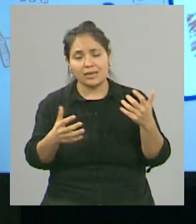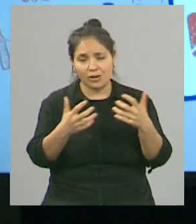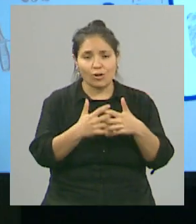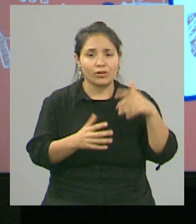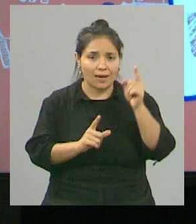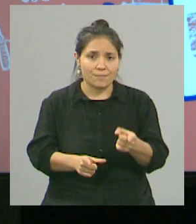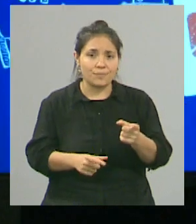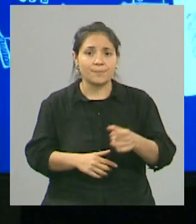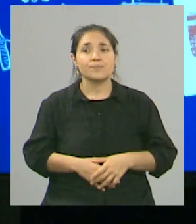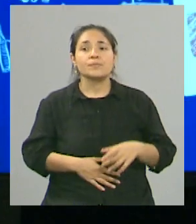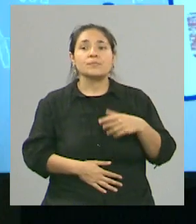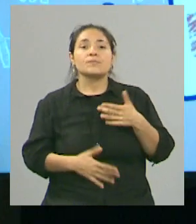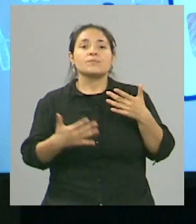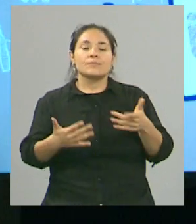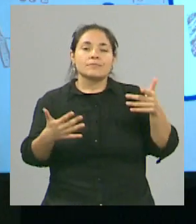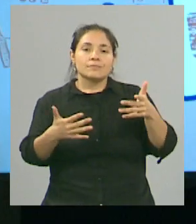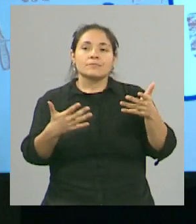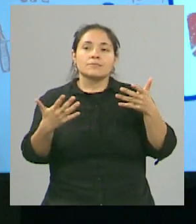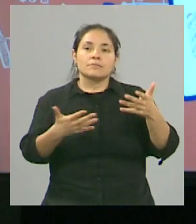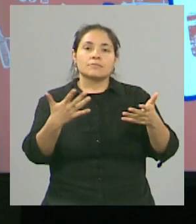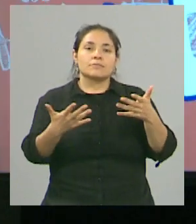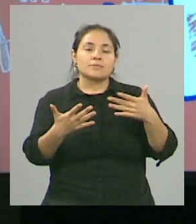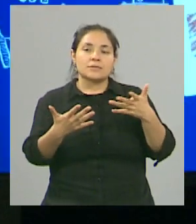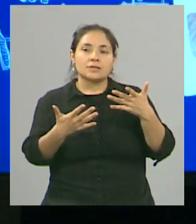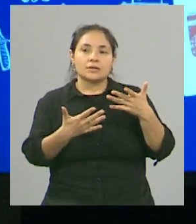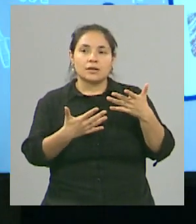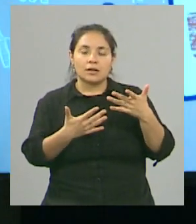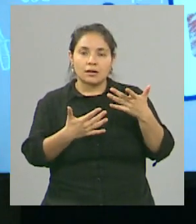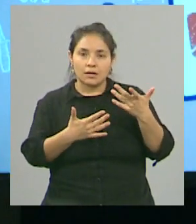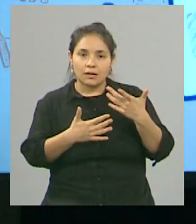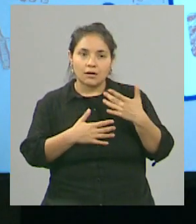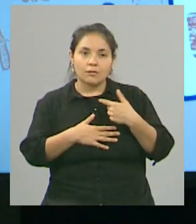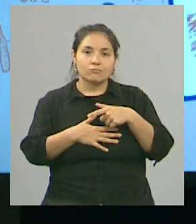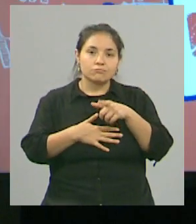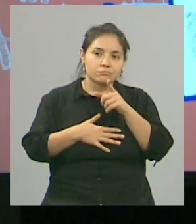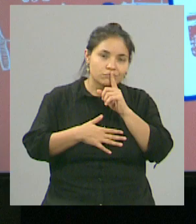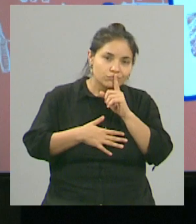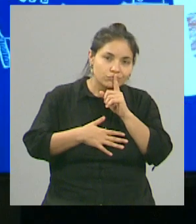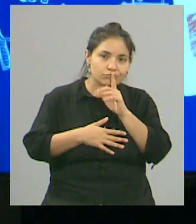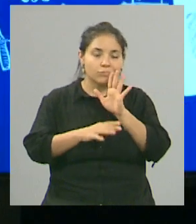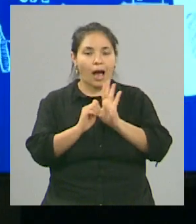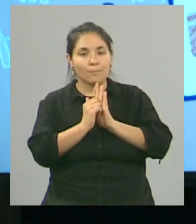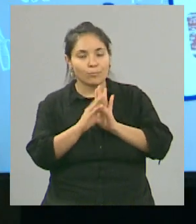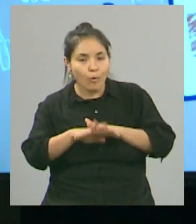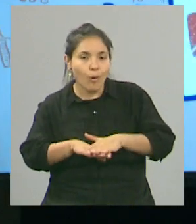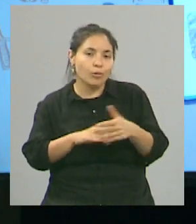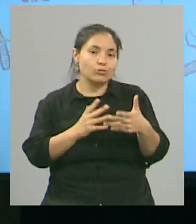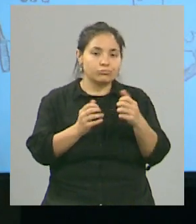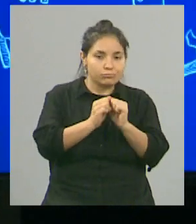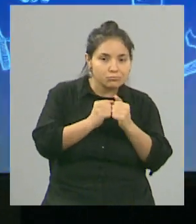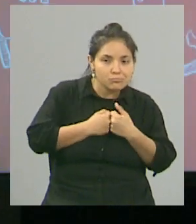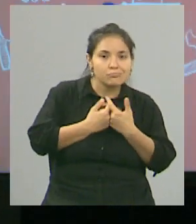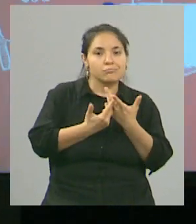ese escenario, digamos, de complicidades, de encubrimiento, de silencios, de corporación policial,